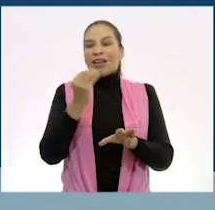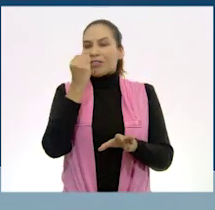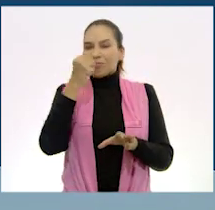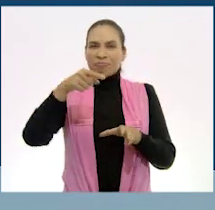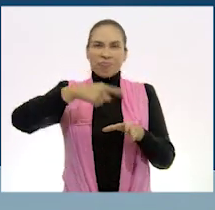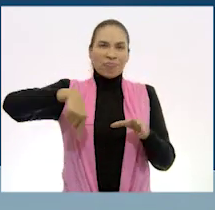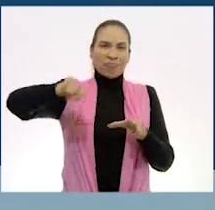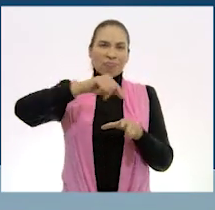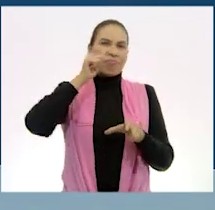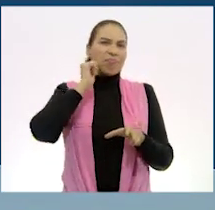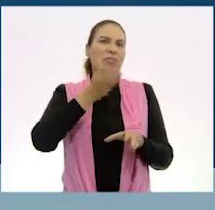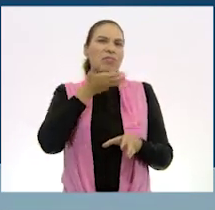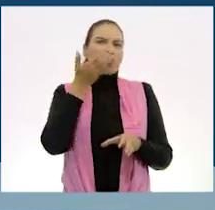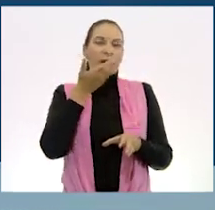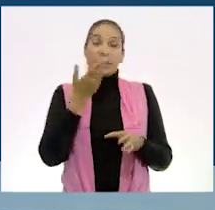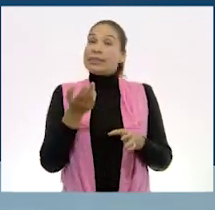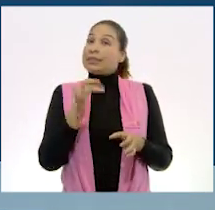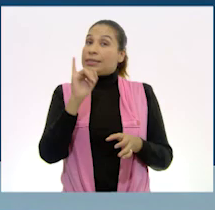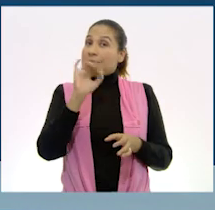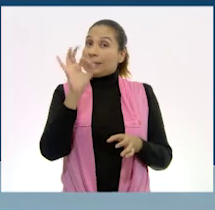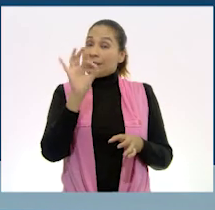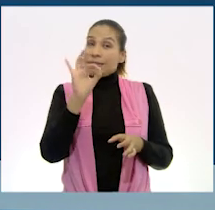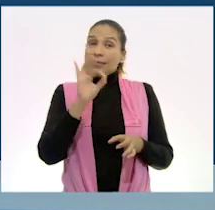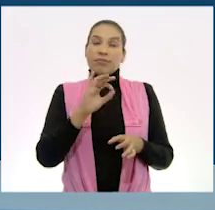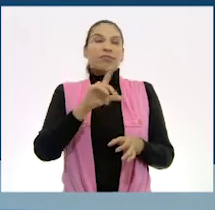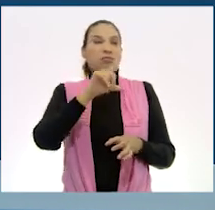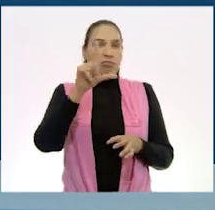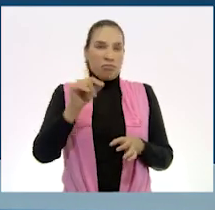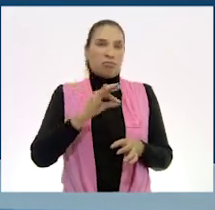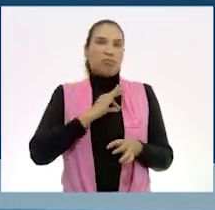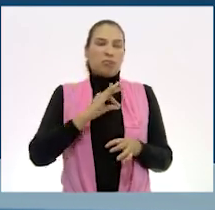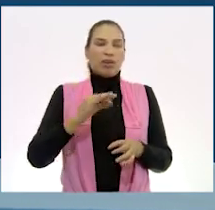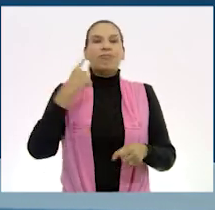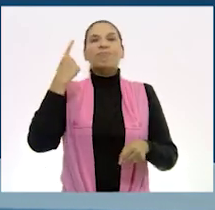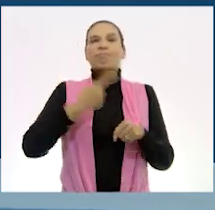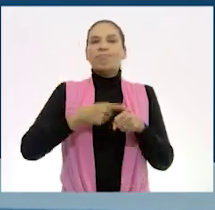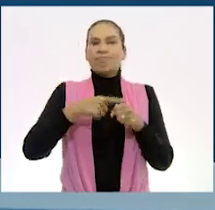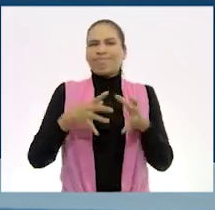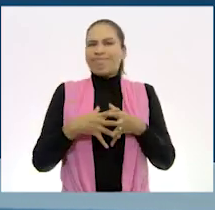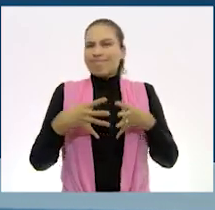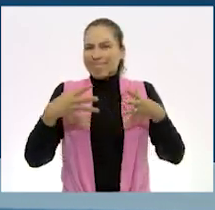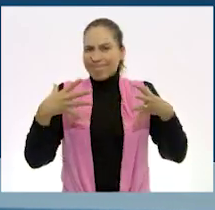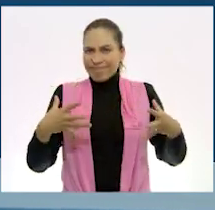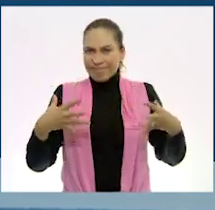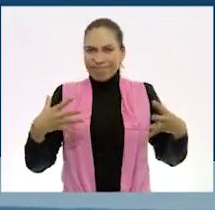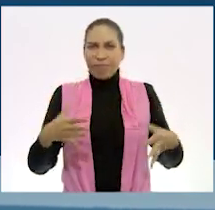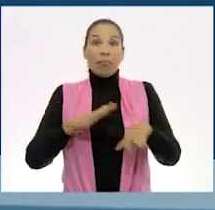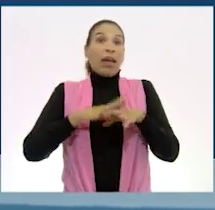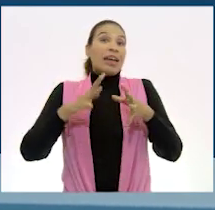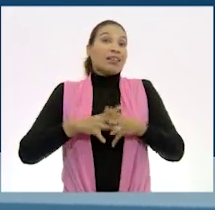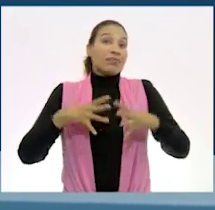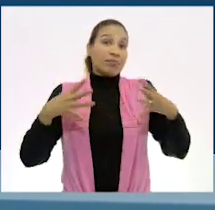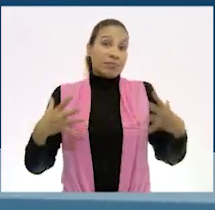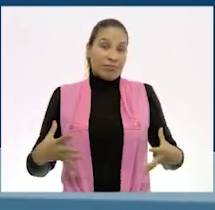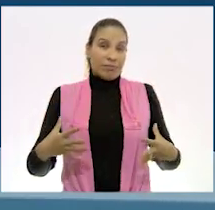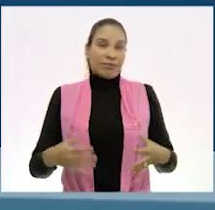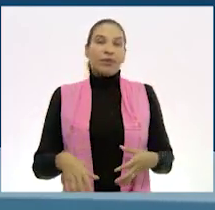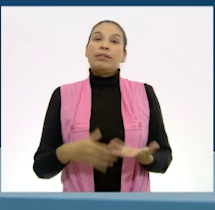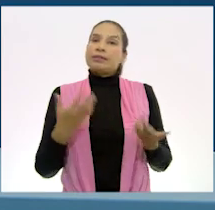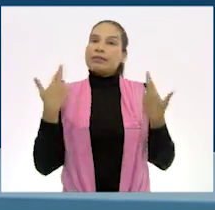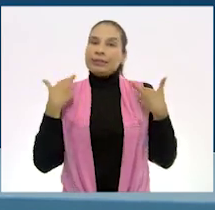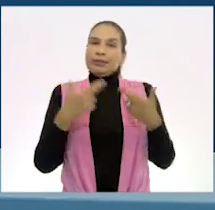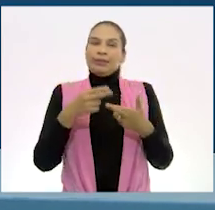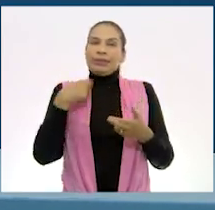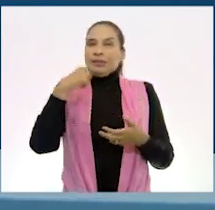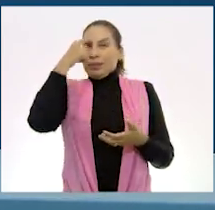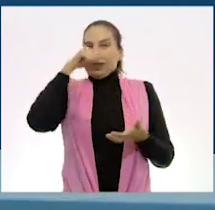hábitos alimenticios, porque si no, es muy probable que lleguemos a padecer sobrepeso u obesidad. Maestra, yo